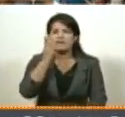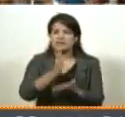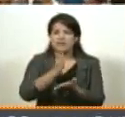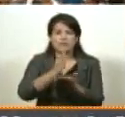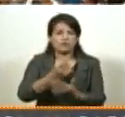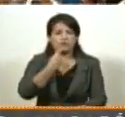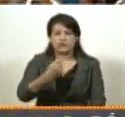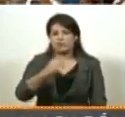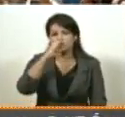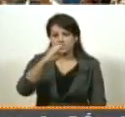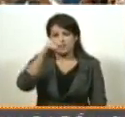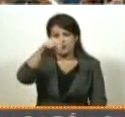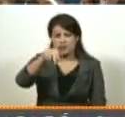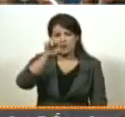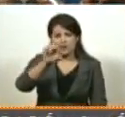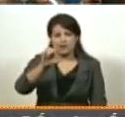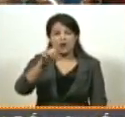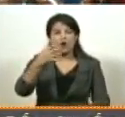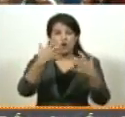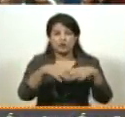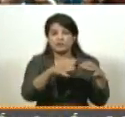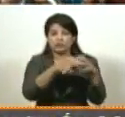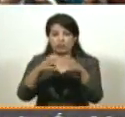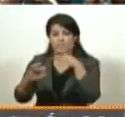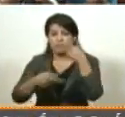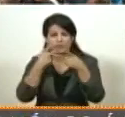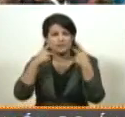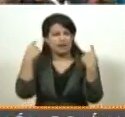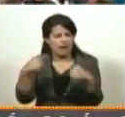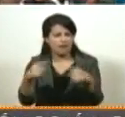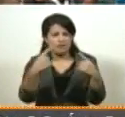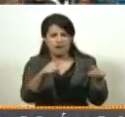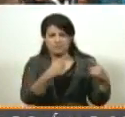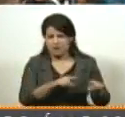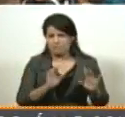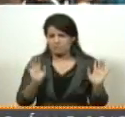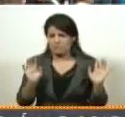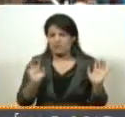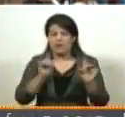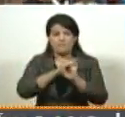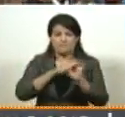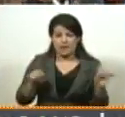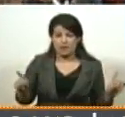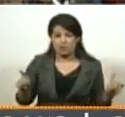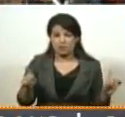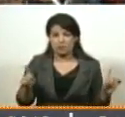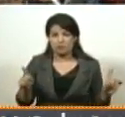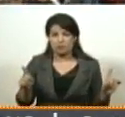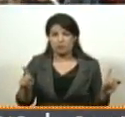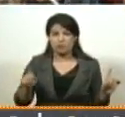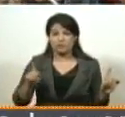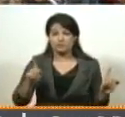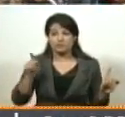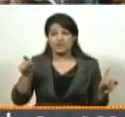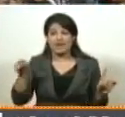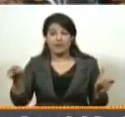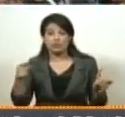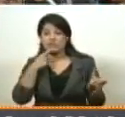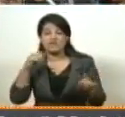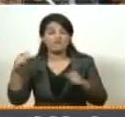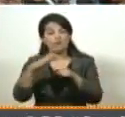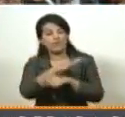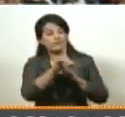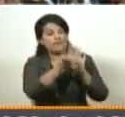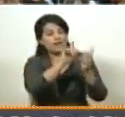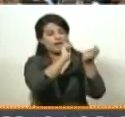Consejo Nacional Electoral, las organizaciones políticas las hacen. Ahora, las pretensiones jurídicas no tienen cabida